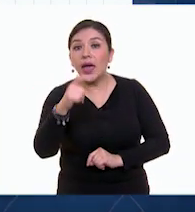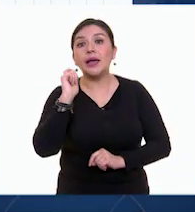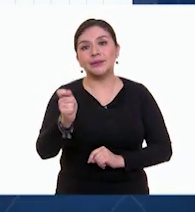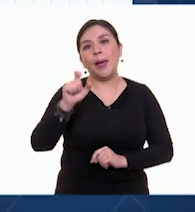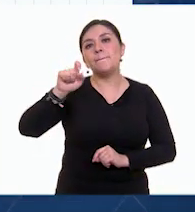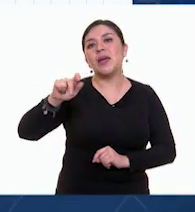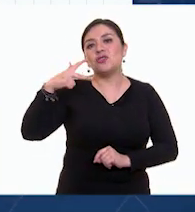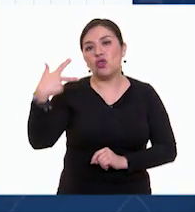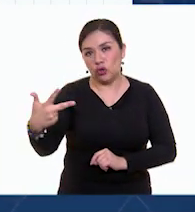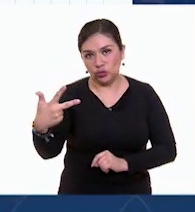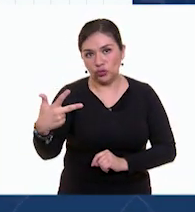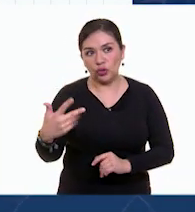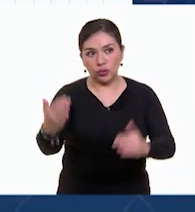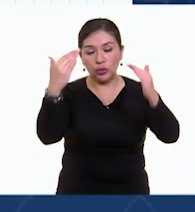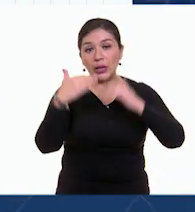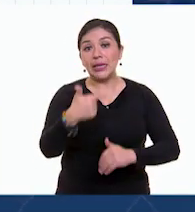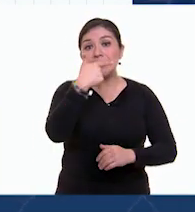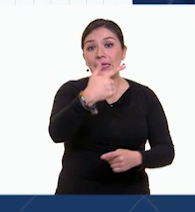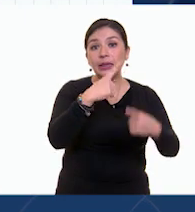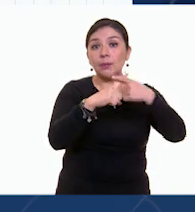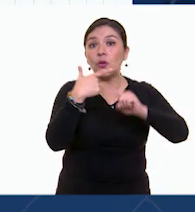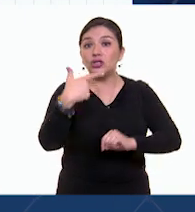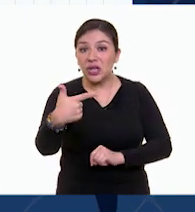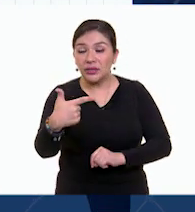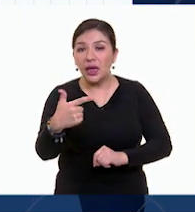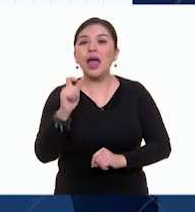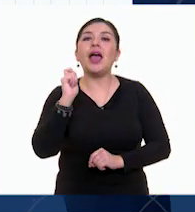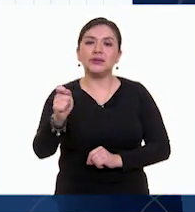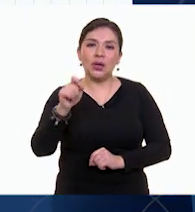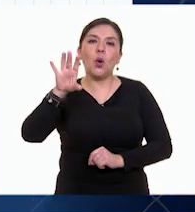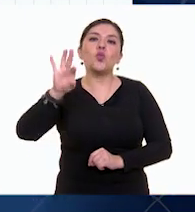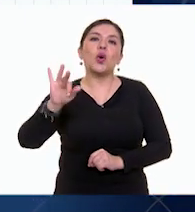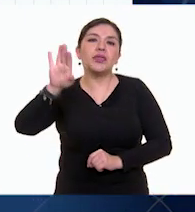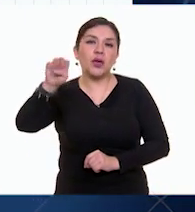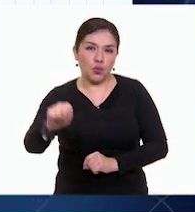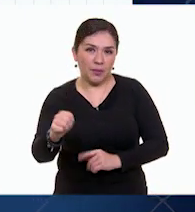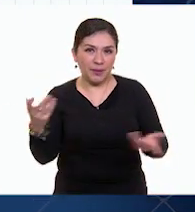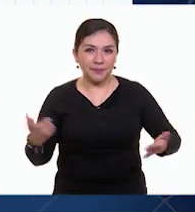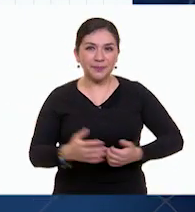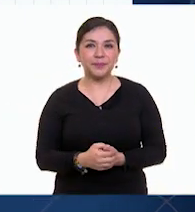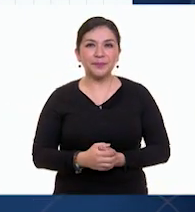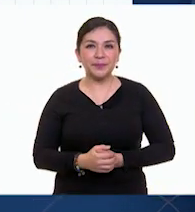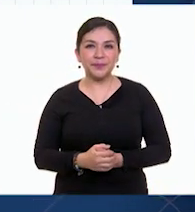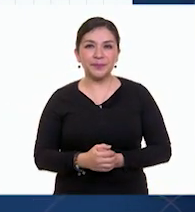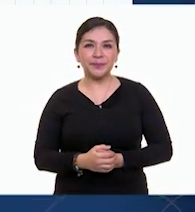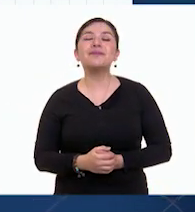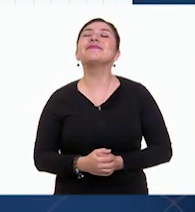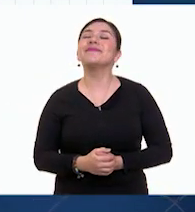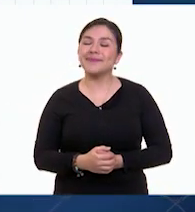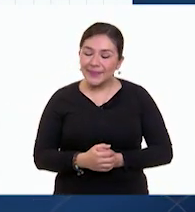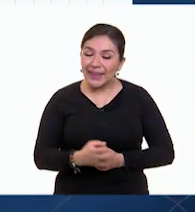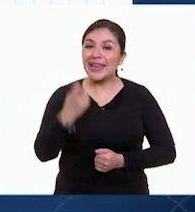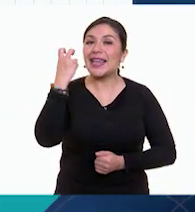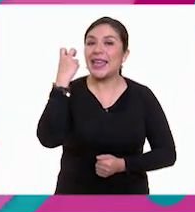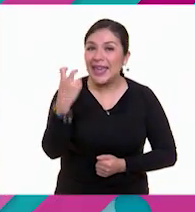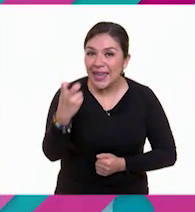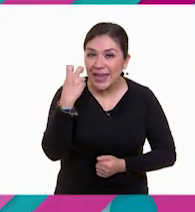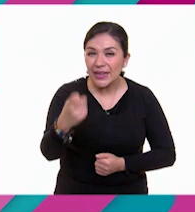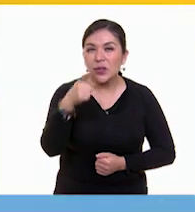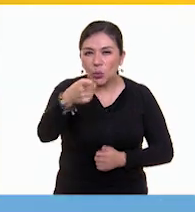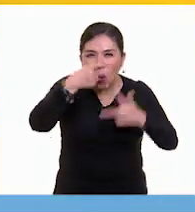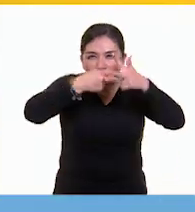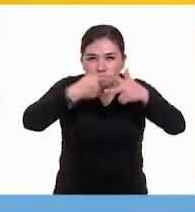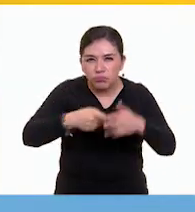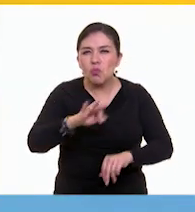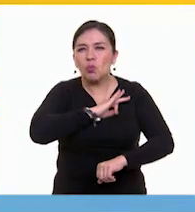es igual a 28. Y 7 por 7 nos da como resultado 49. Exacto. Es una manera